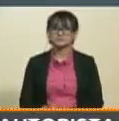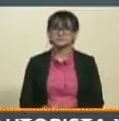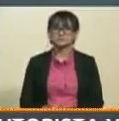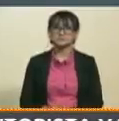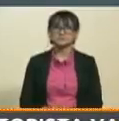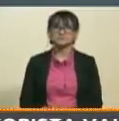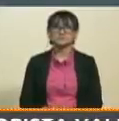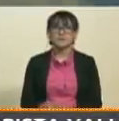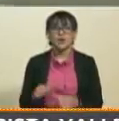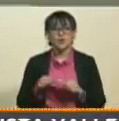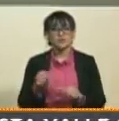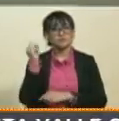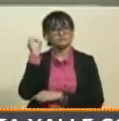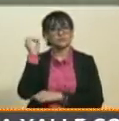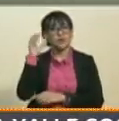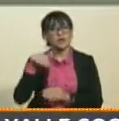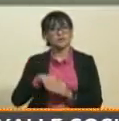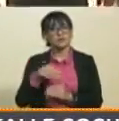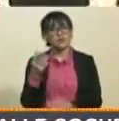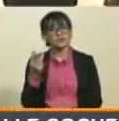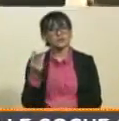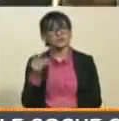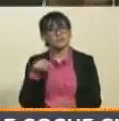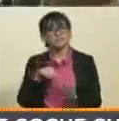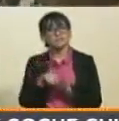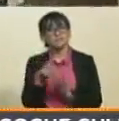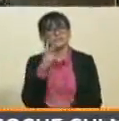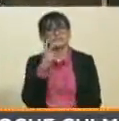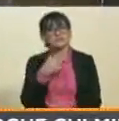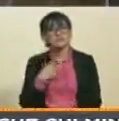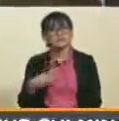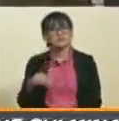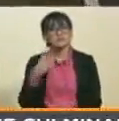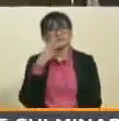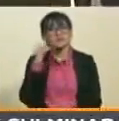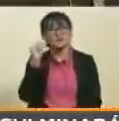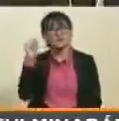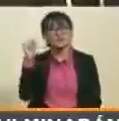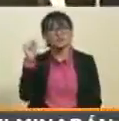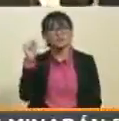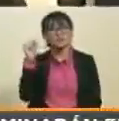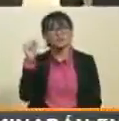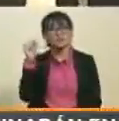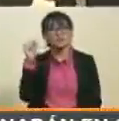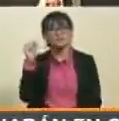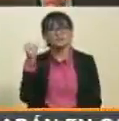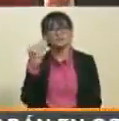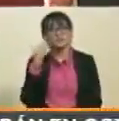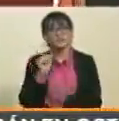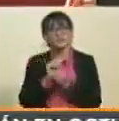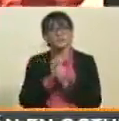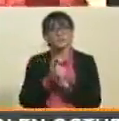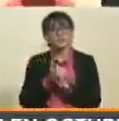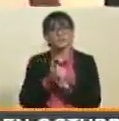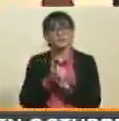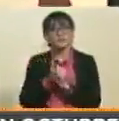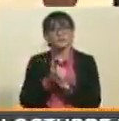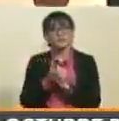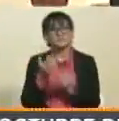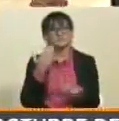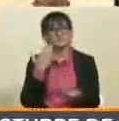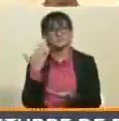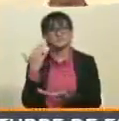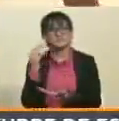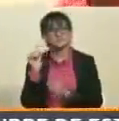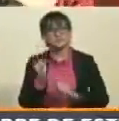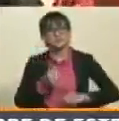Y a esta hora continúa la campaña electoral. La tercera entidad que visita el candidato presidente Nicolás Maduro Moros es Tucupita, exactamente la capital de Delta Macuro.